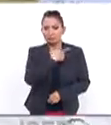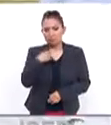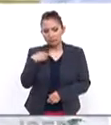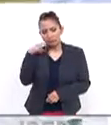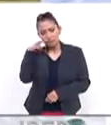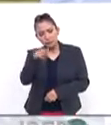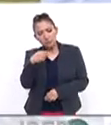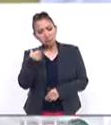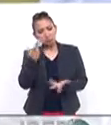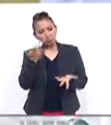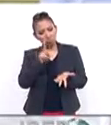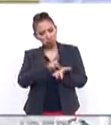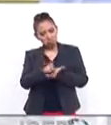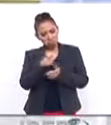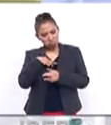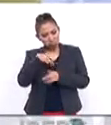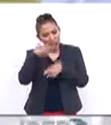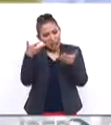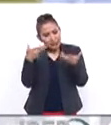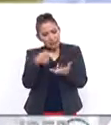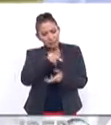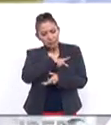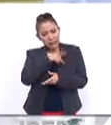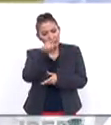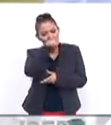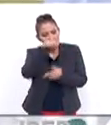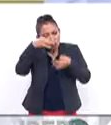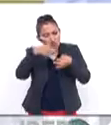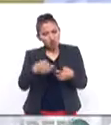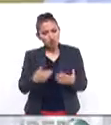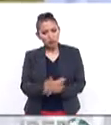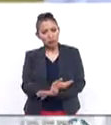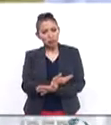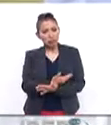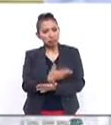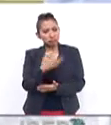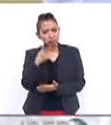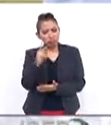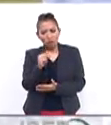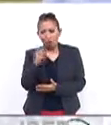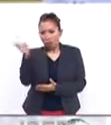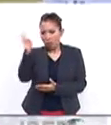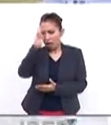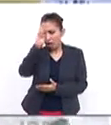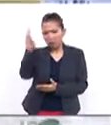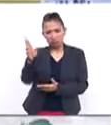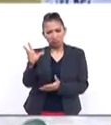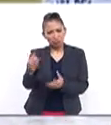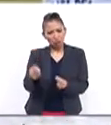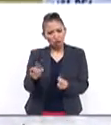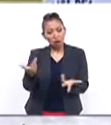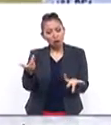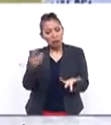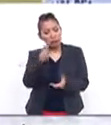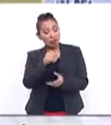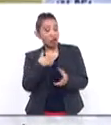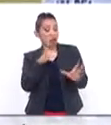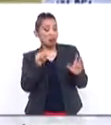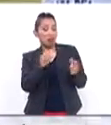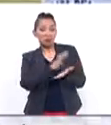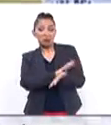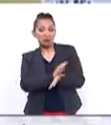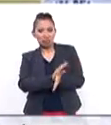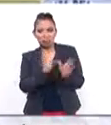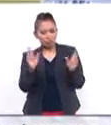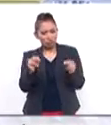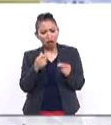posibilidad de ejercer ese derecho, de hablar nuestra lengua originaria sin cortapisas, sin que nadie nos discrimine por